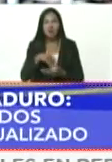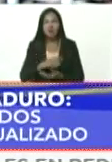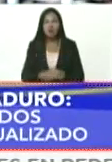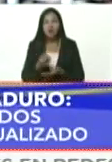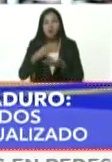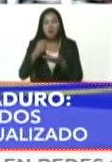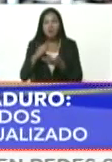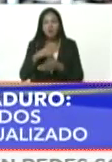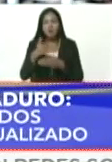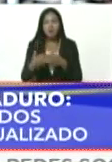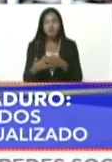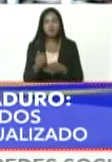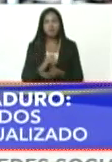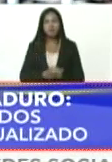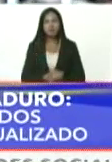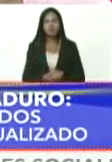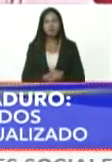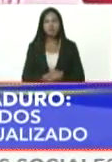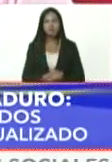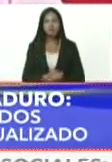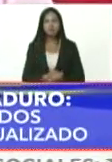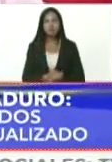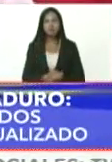plan, Blanca Ecao.